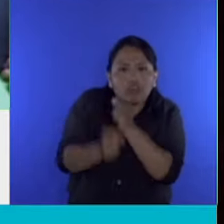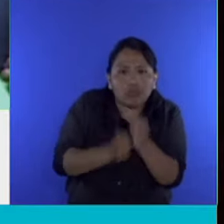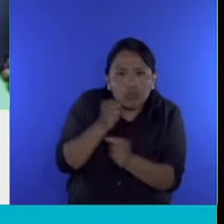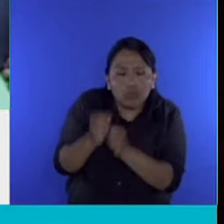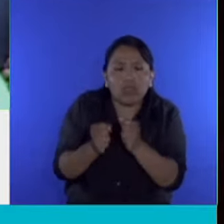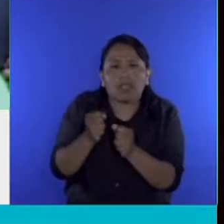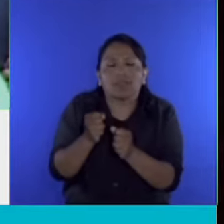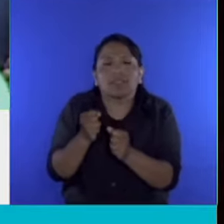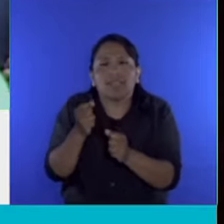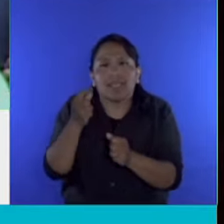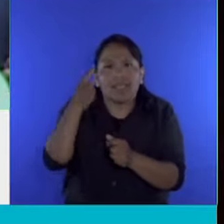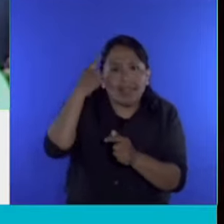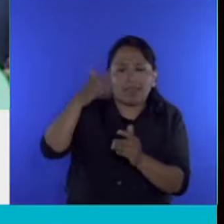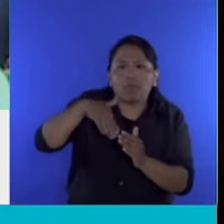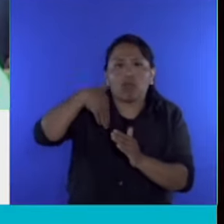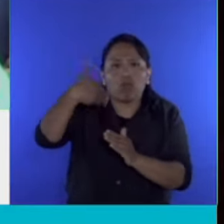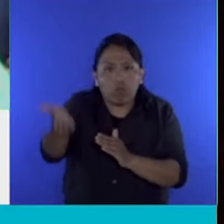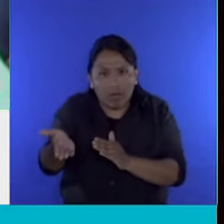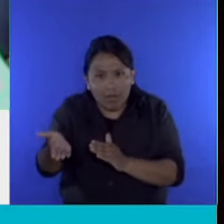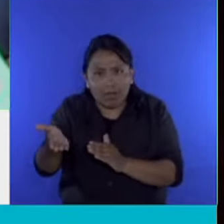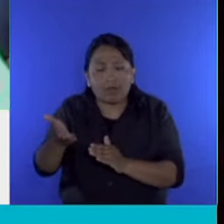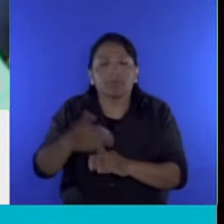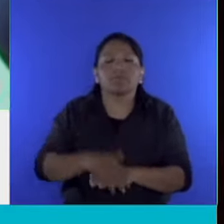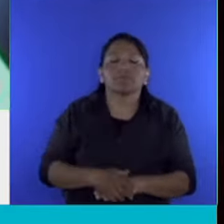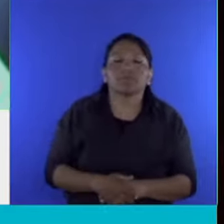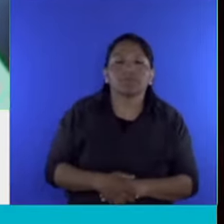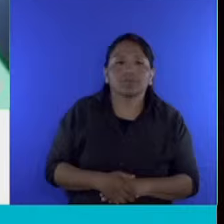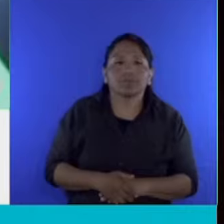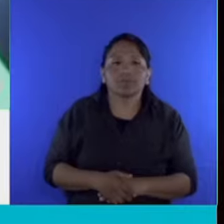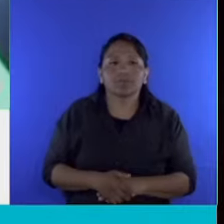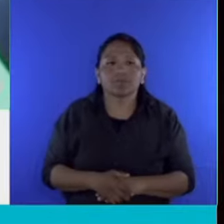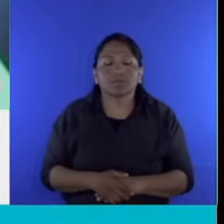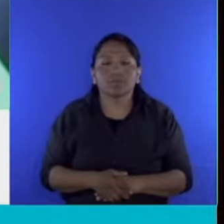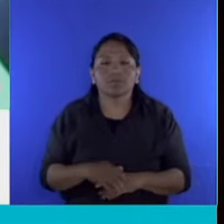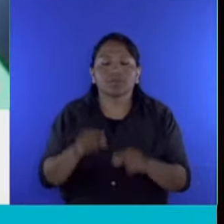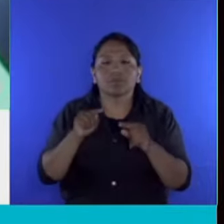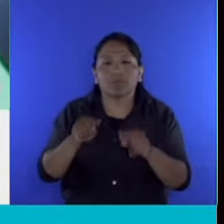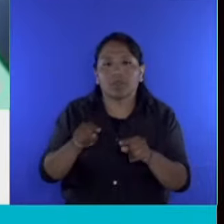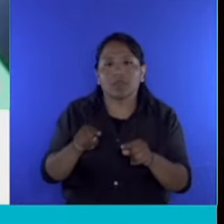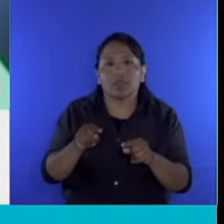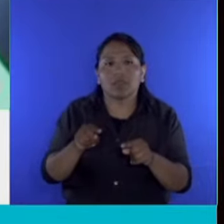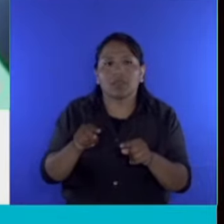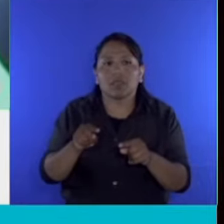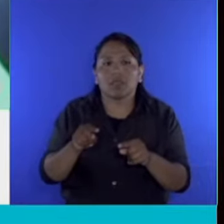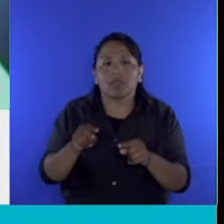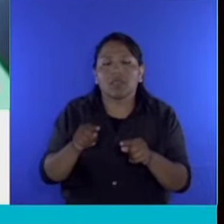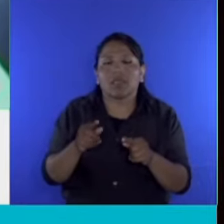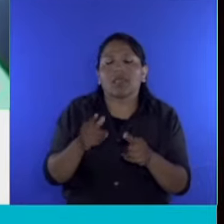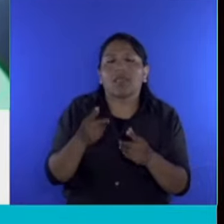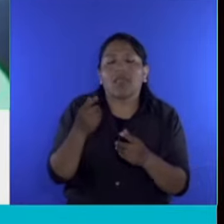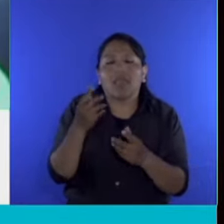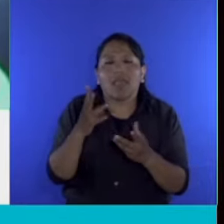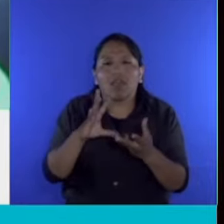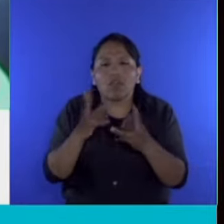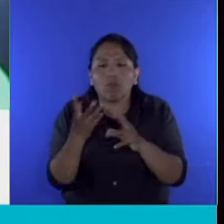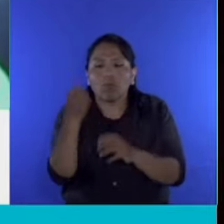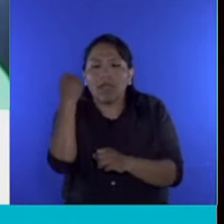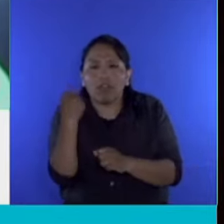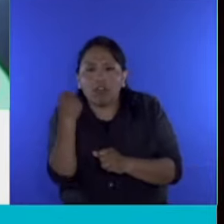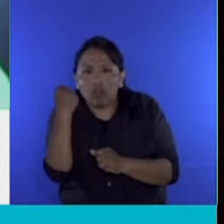y fuera de las Industrias creativas y que tiene también el potencial de generar efectos económicos